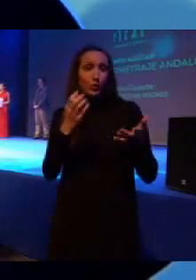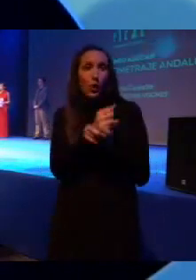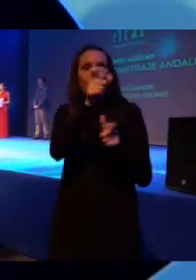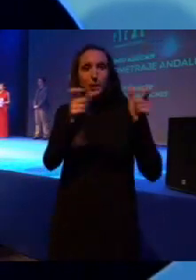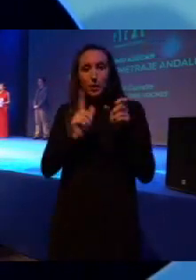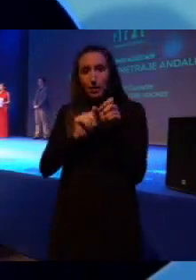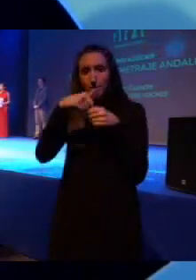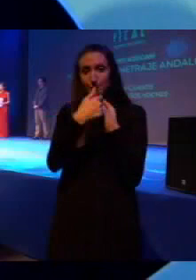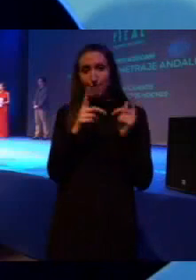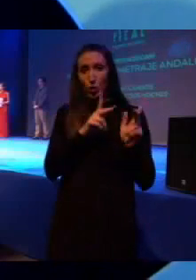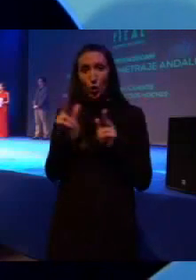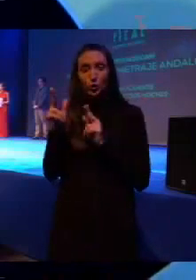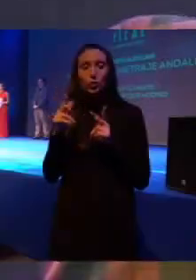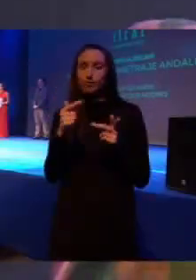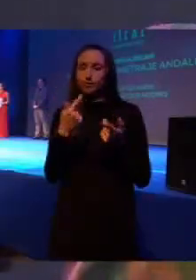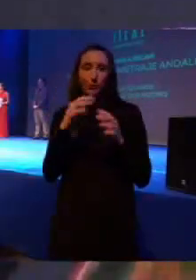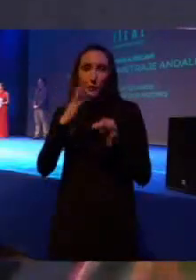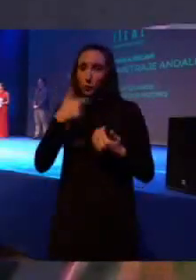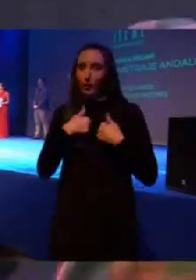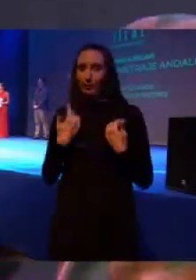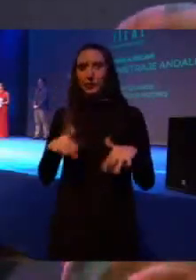han hecho posible este corto.